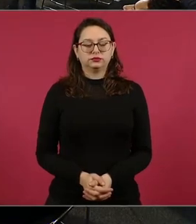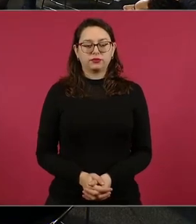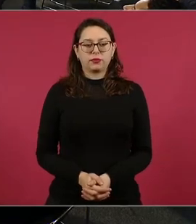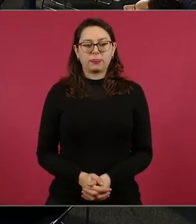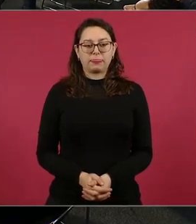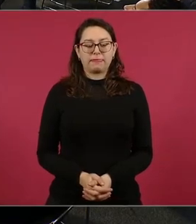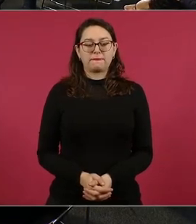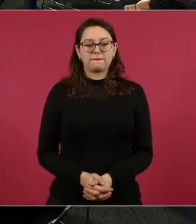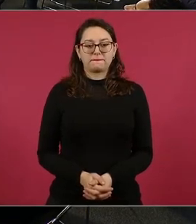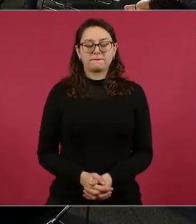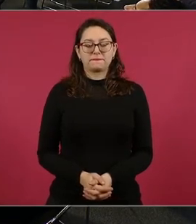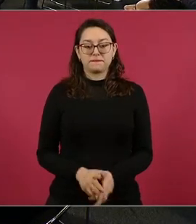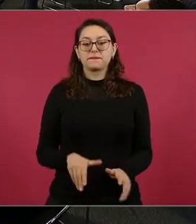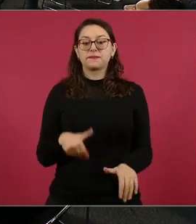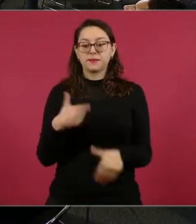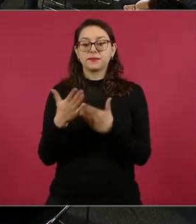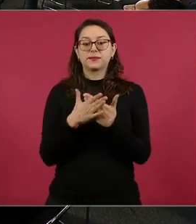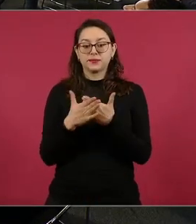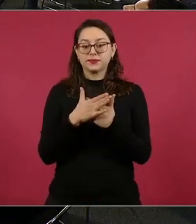Así vamos a cerrar.